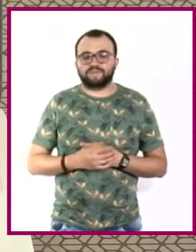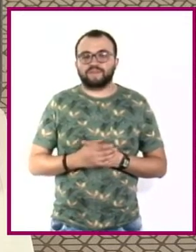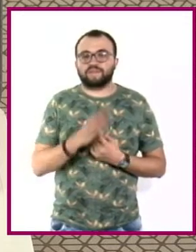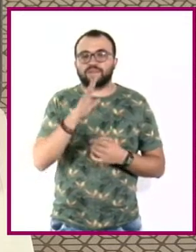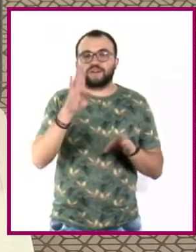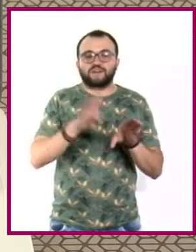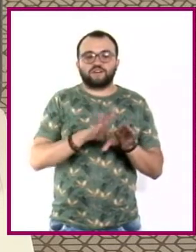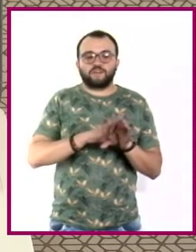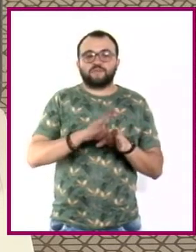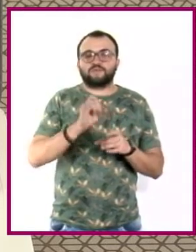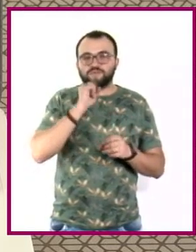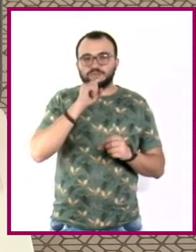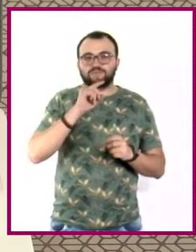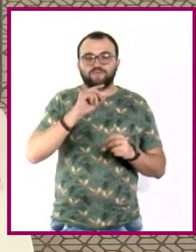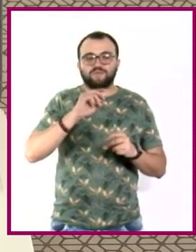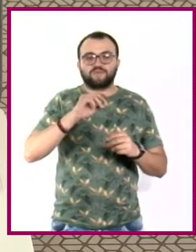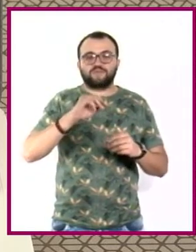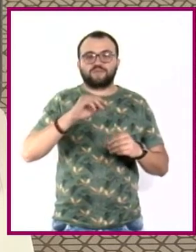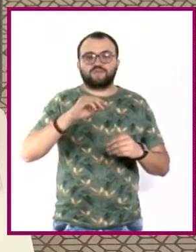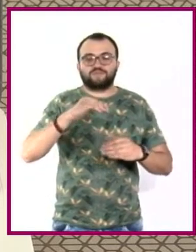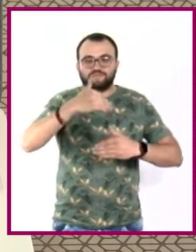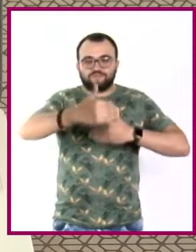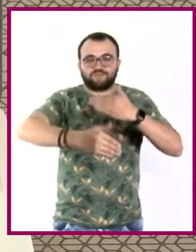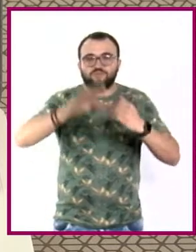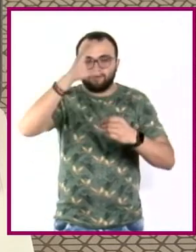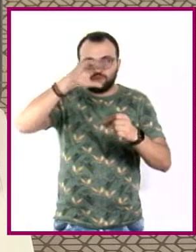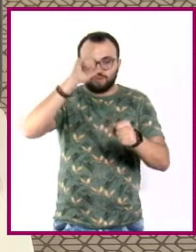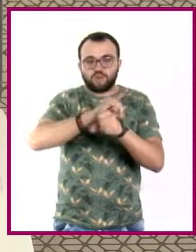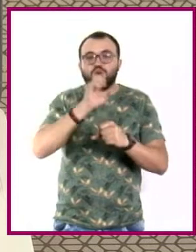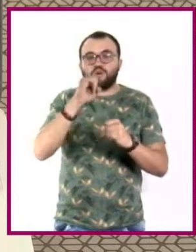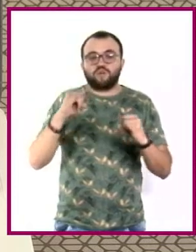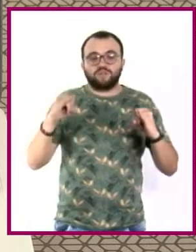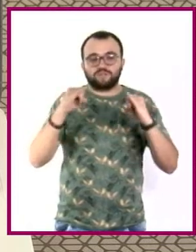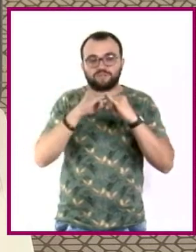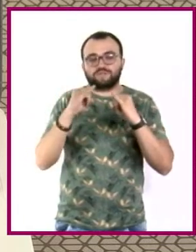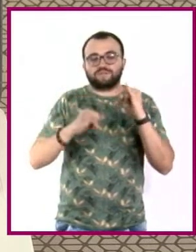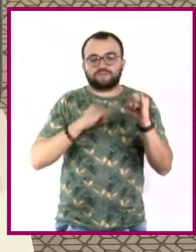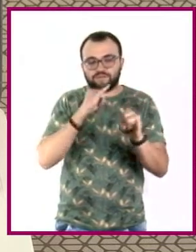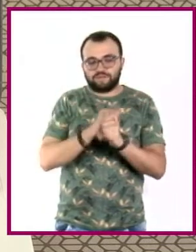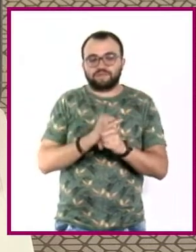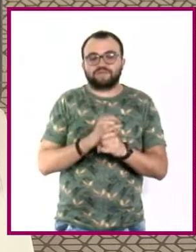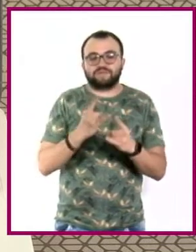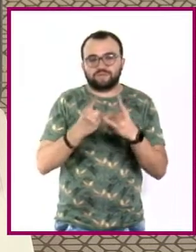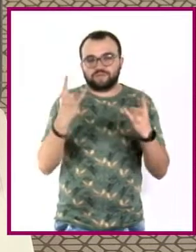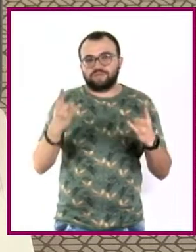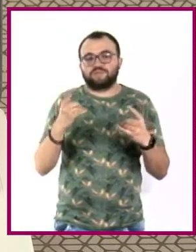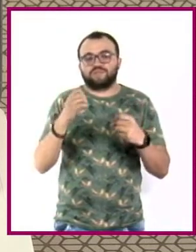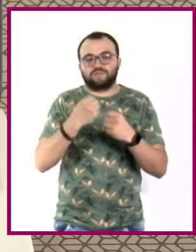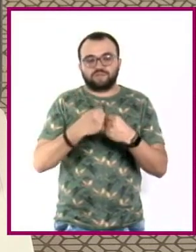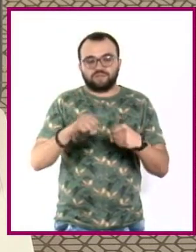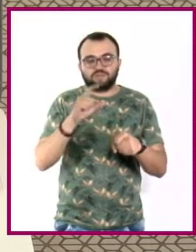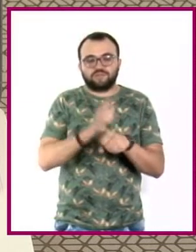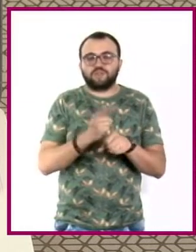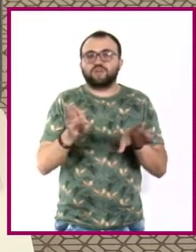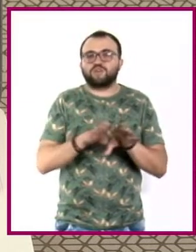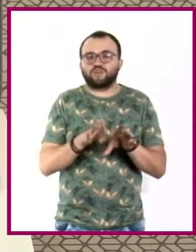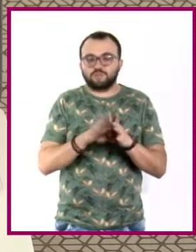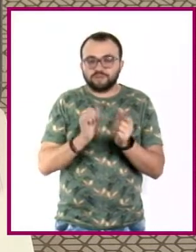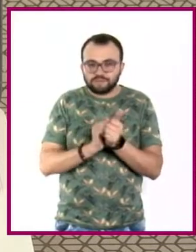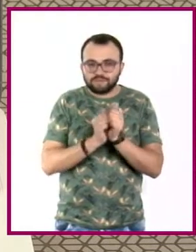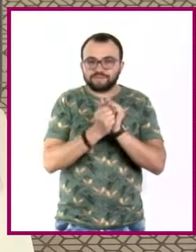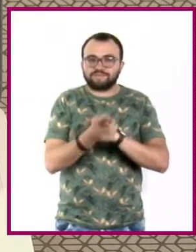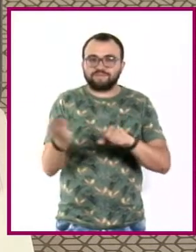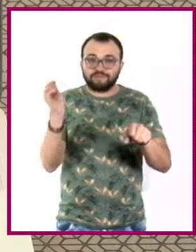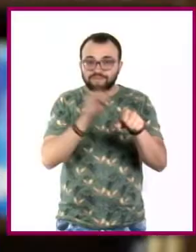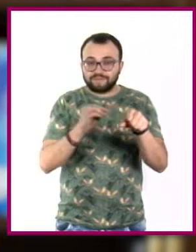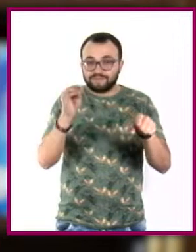la evolución cultural, o el Instituto Internacional de la Historia Social. Entonces, ¿cómo llenamos esos datos?